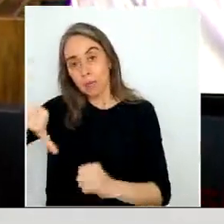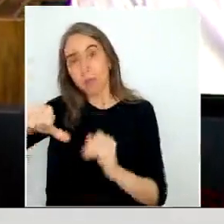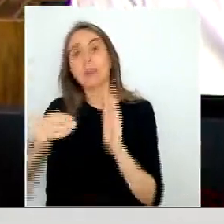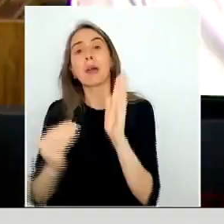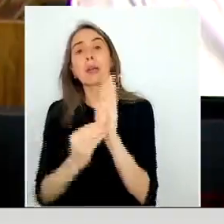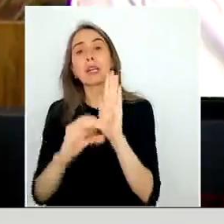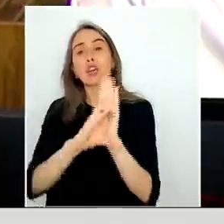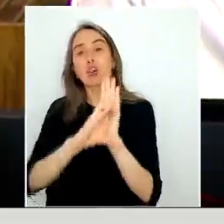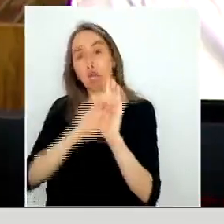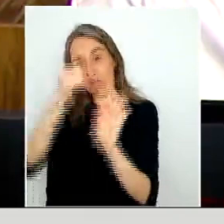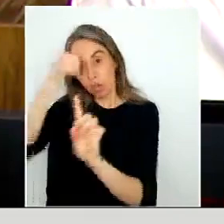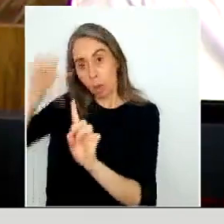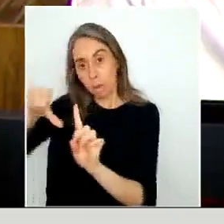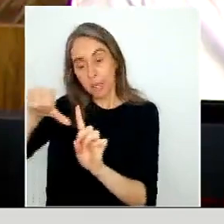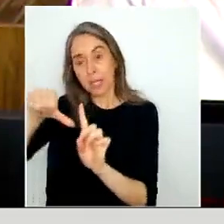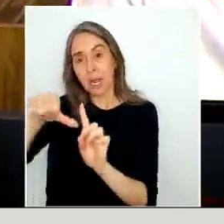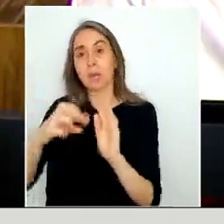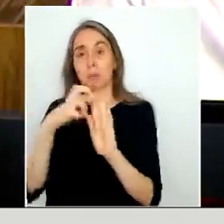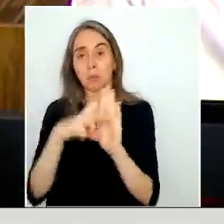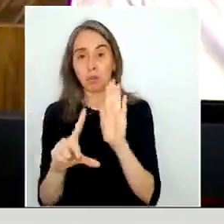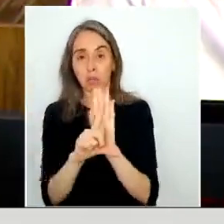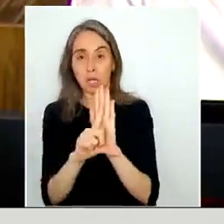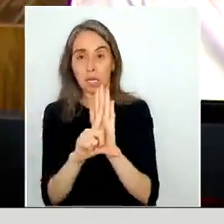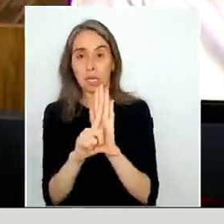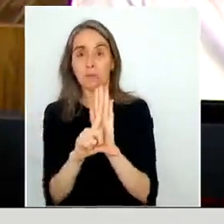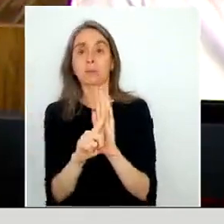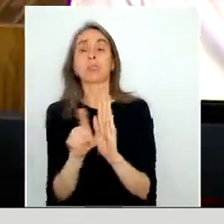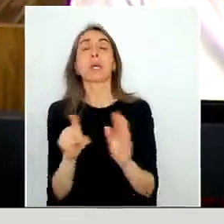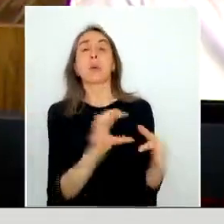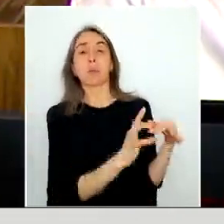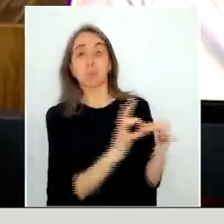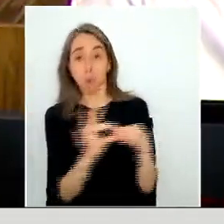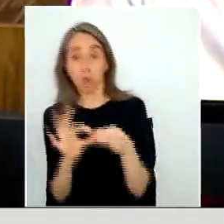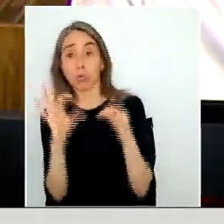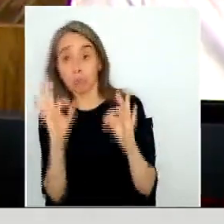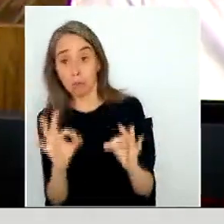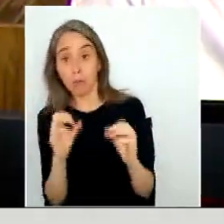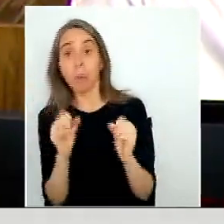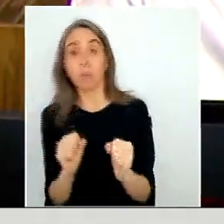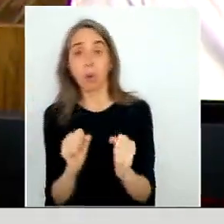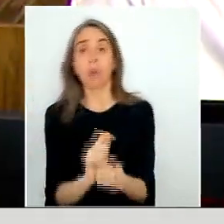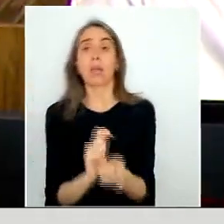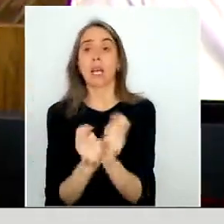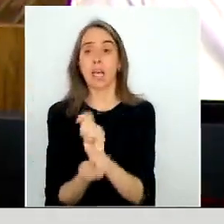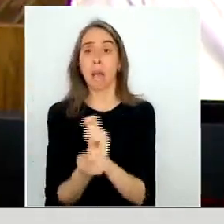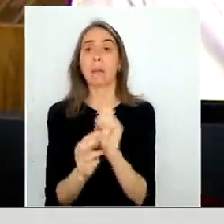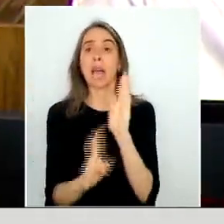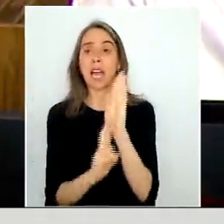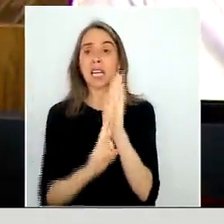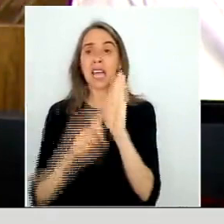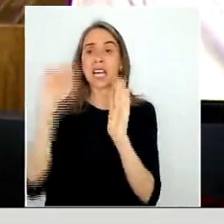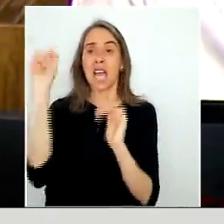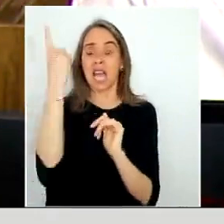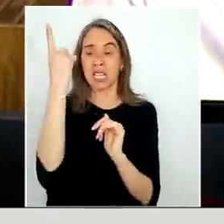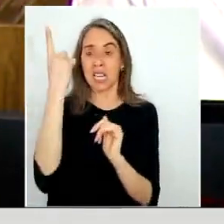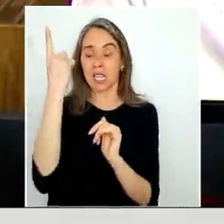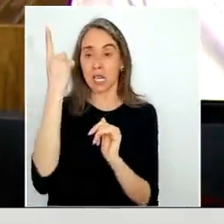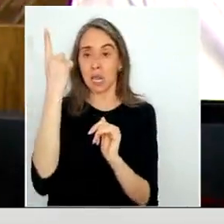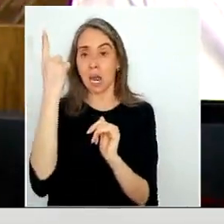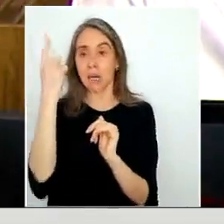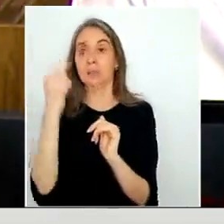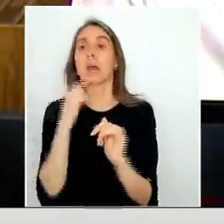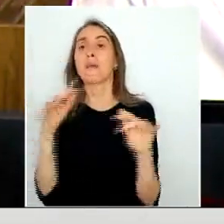establece este proyecto de ley es que por causa justificada se pueda modificar pero la regla general es que se aplique la